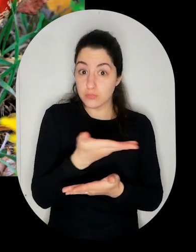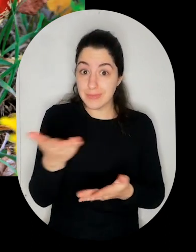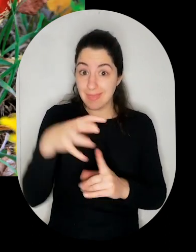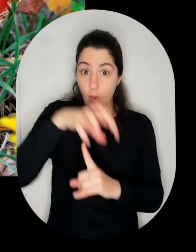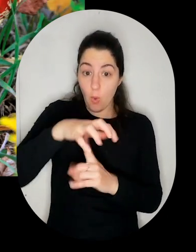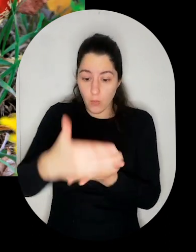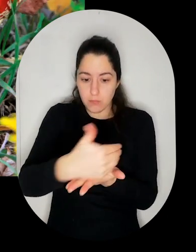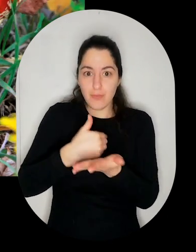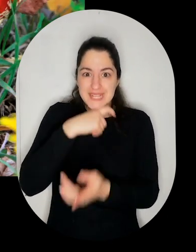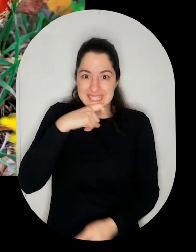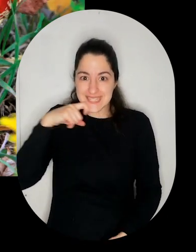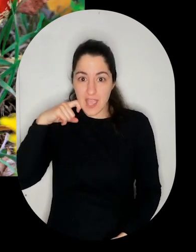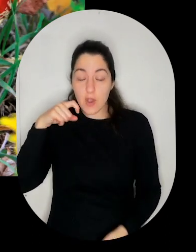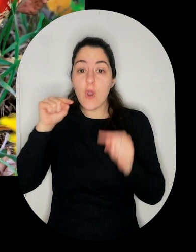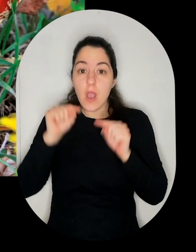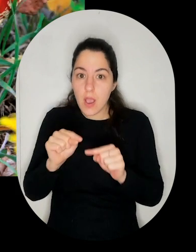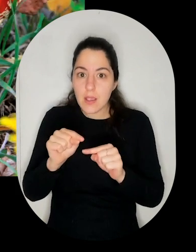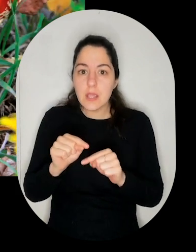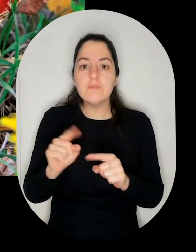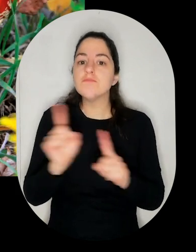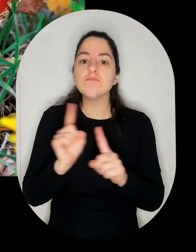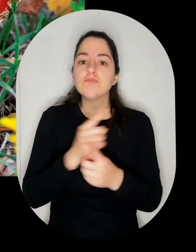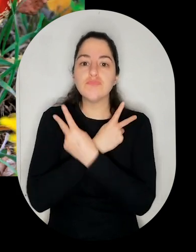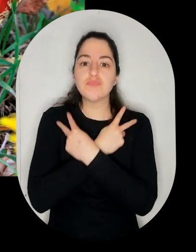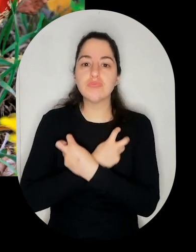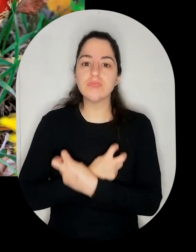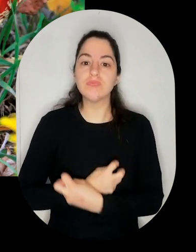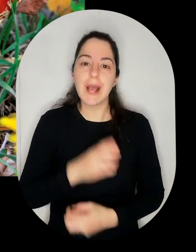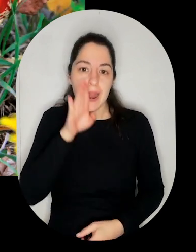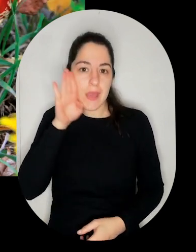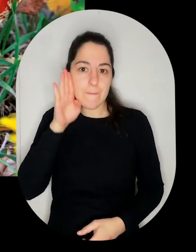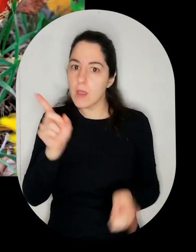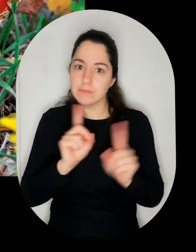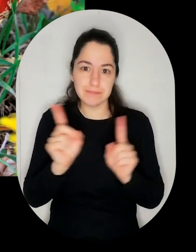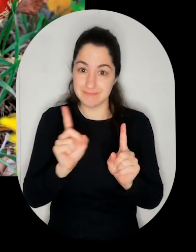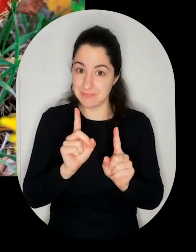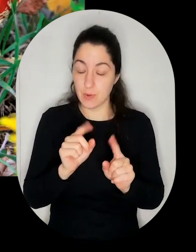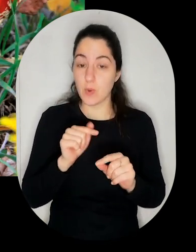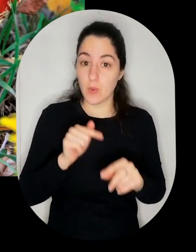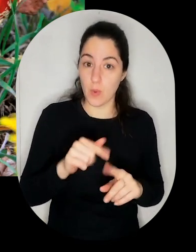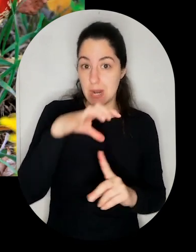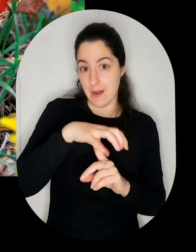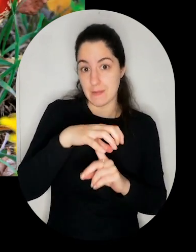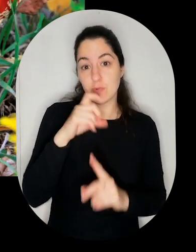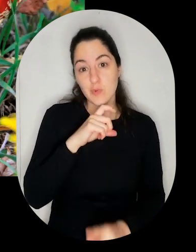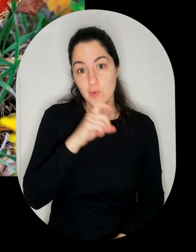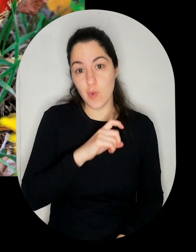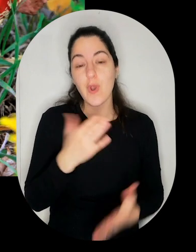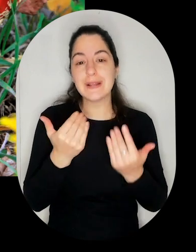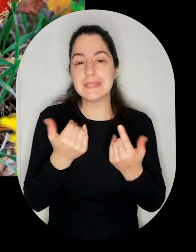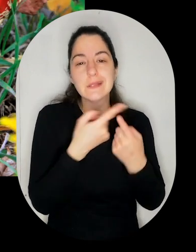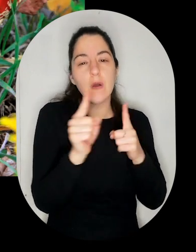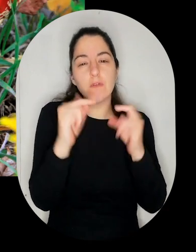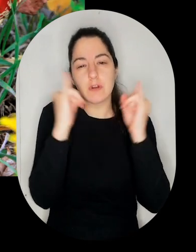las toxinas. Requiere exposición a la luz ultravioleta para que se descarboxile esta toxina, en el caso de Amanita